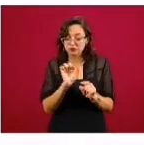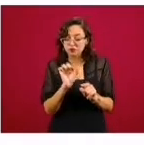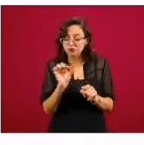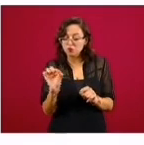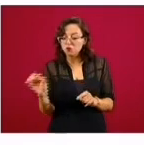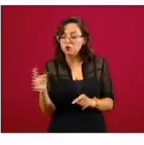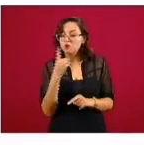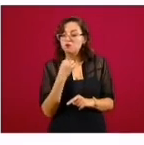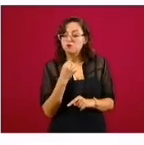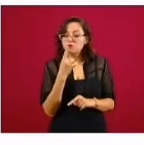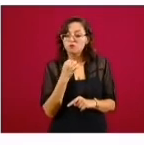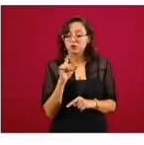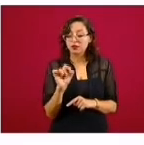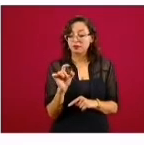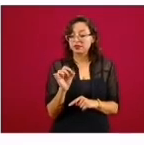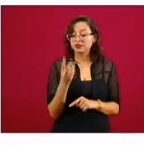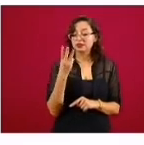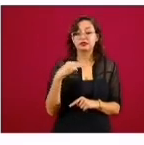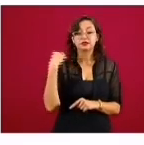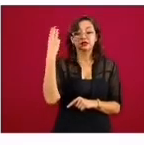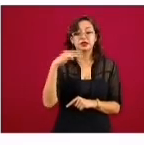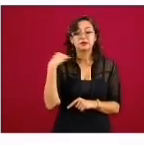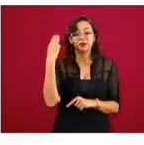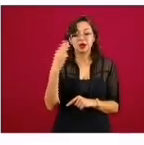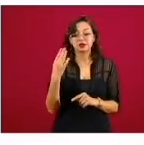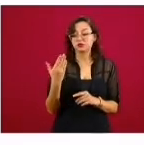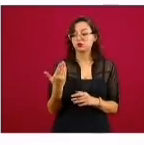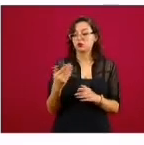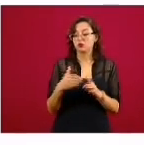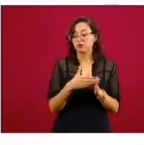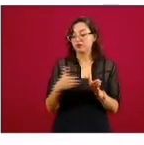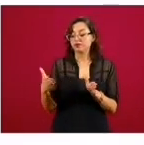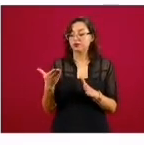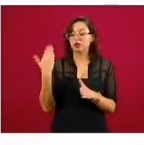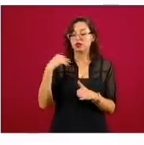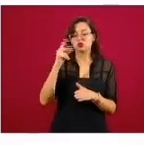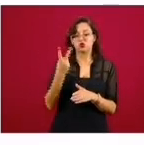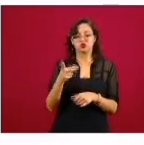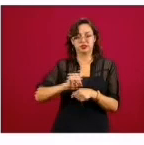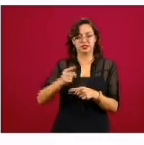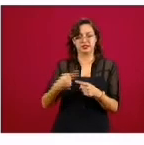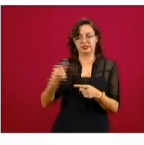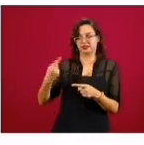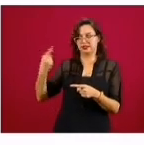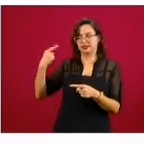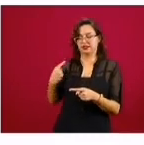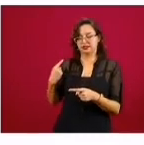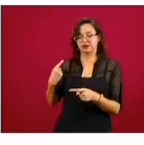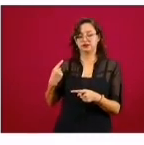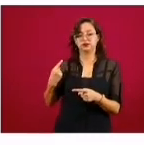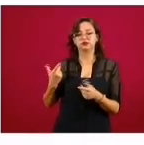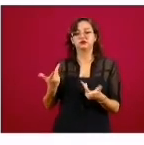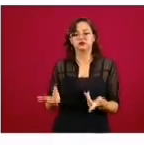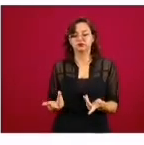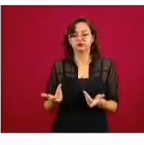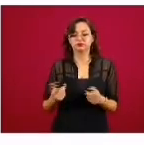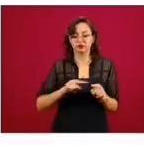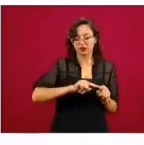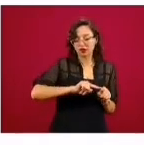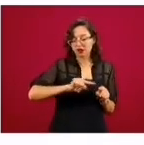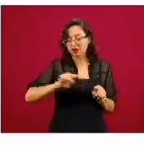los datos a partir del 23 de marzo y hasta hace 48 horas. Y eso lo que permite es reconstruir la